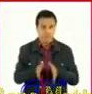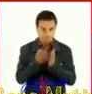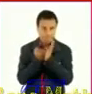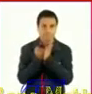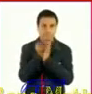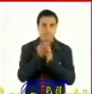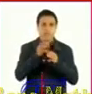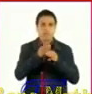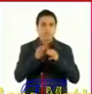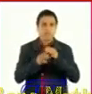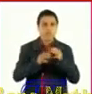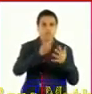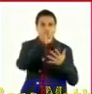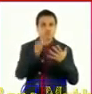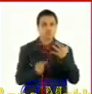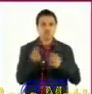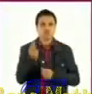usaremos.